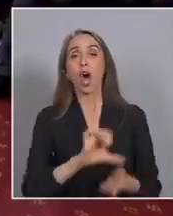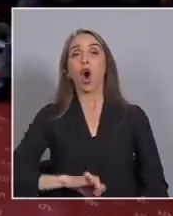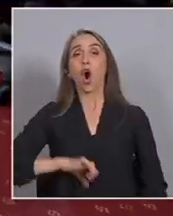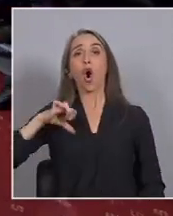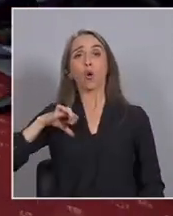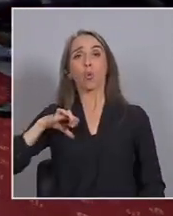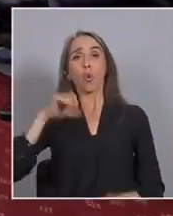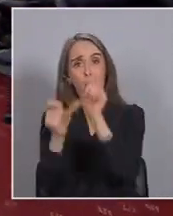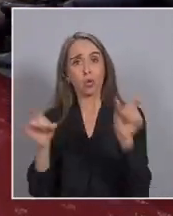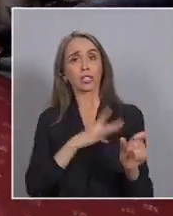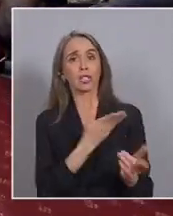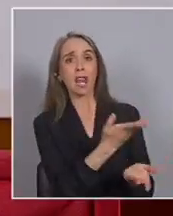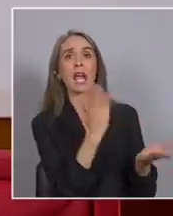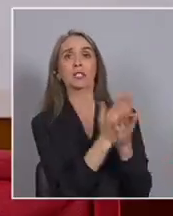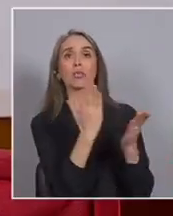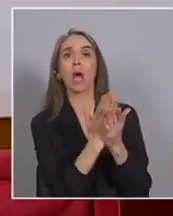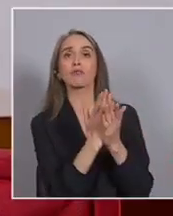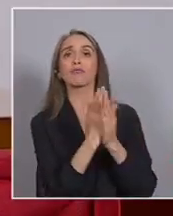esta.